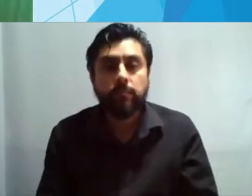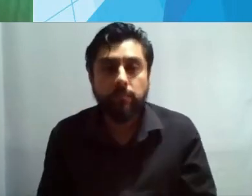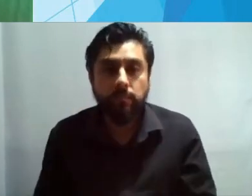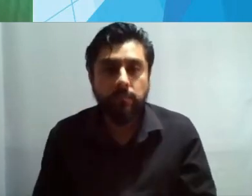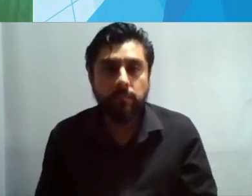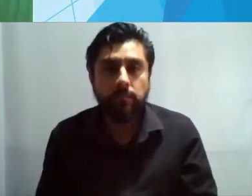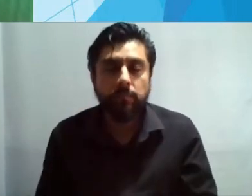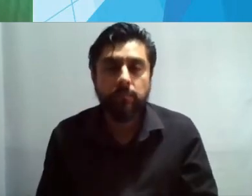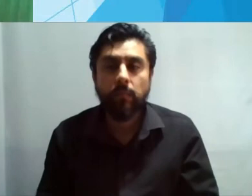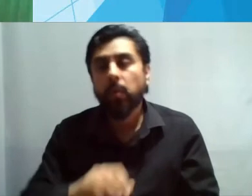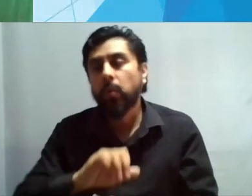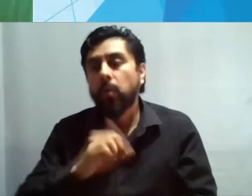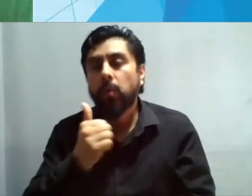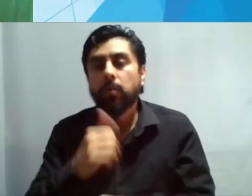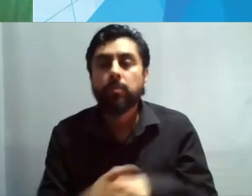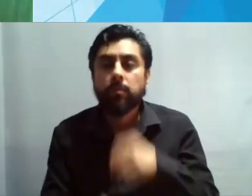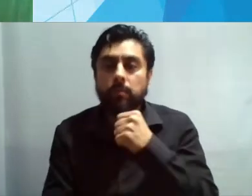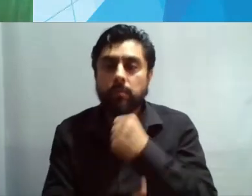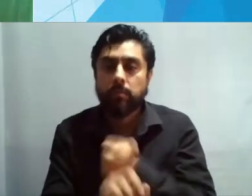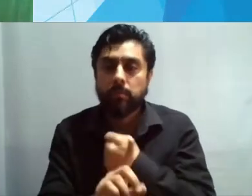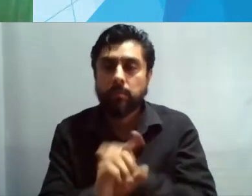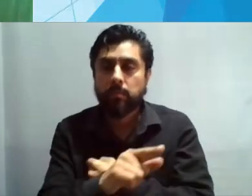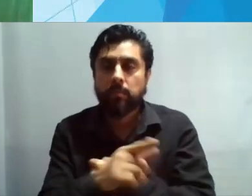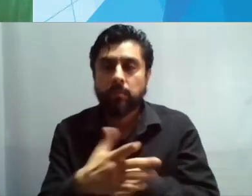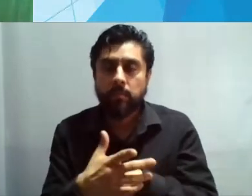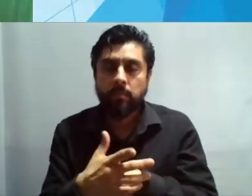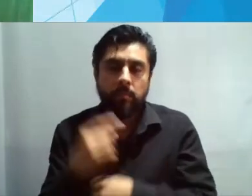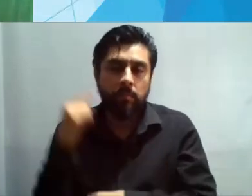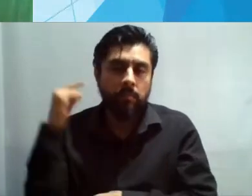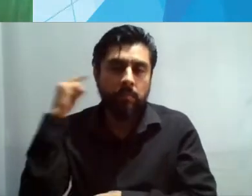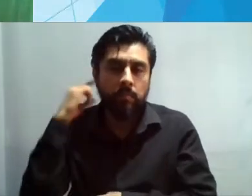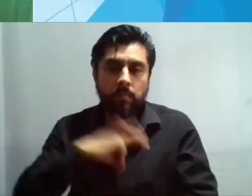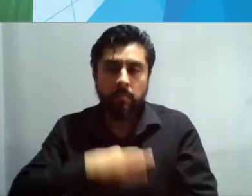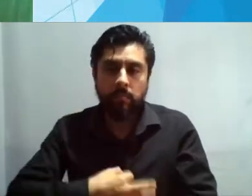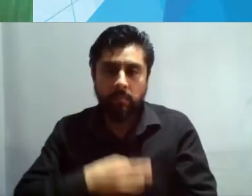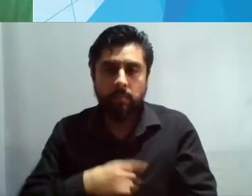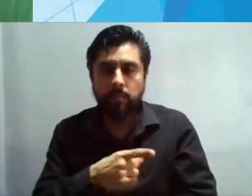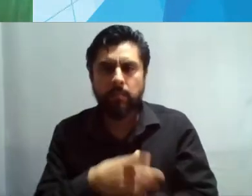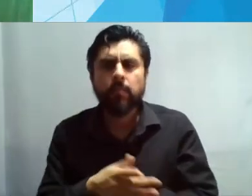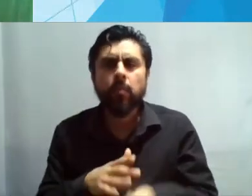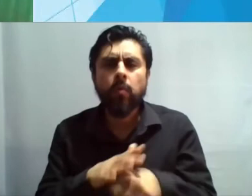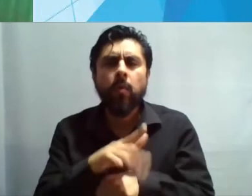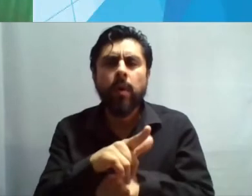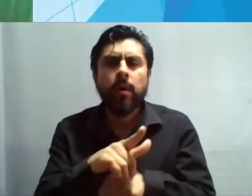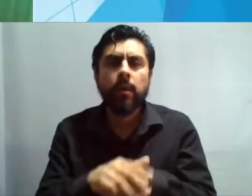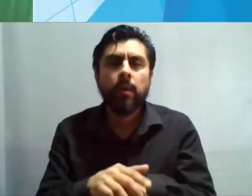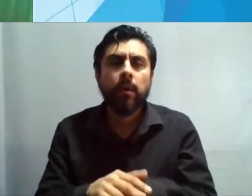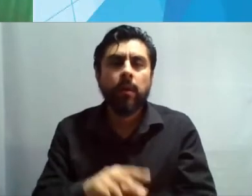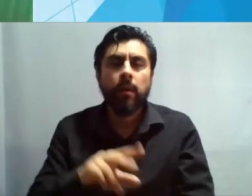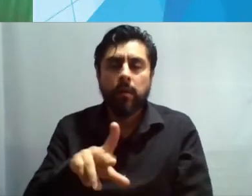Bueno, otra de las secuelas que puede dejarnos una infección de oído es